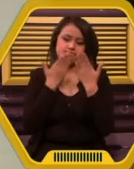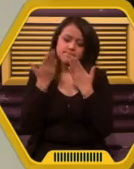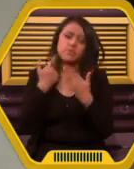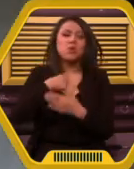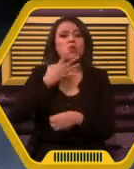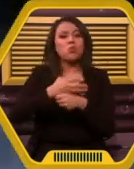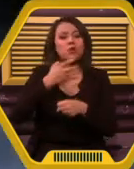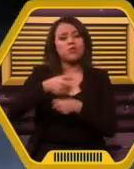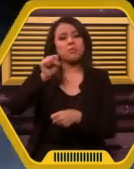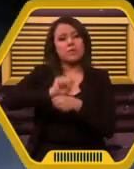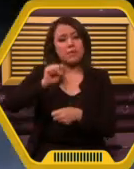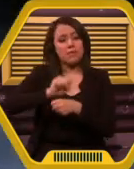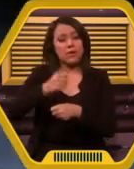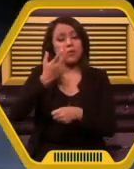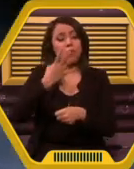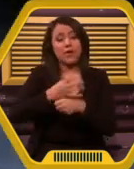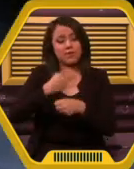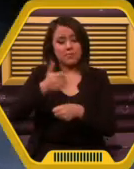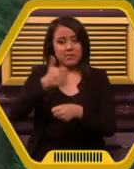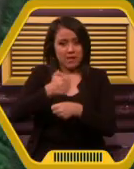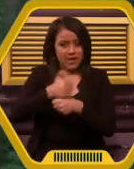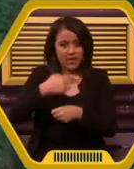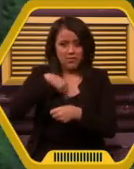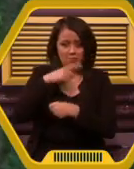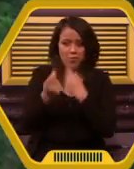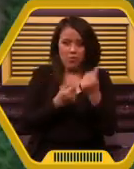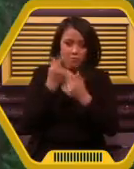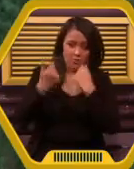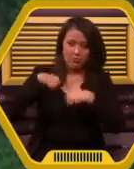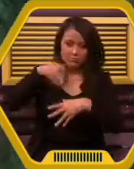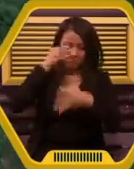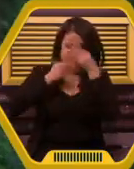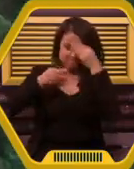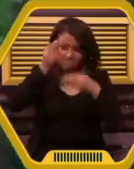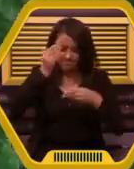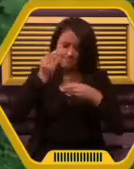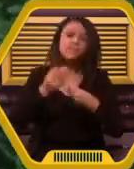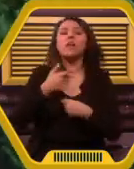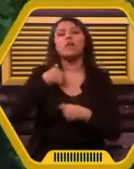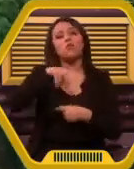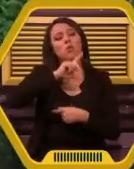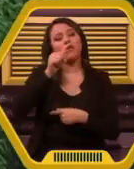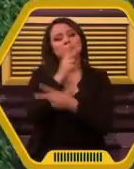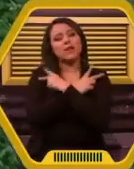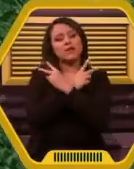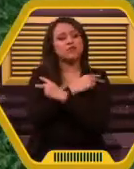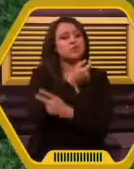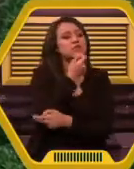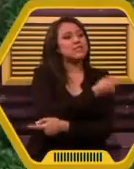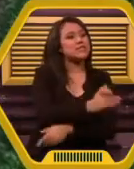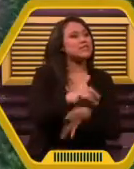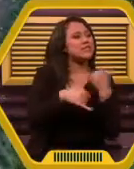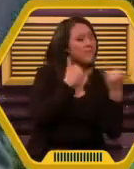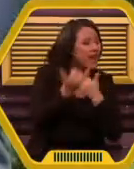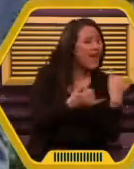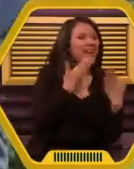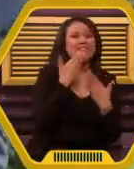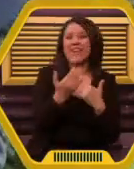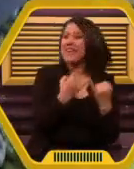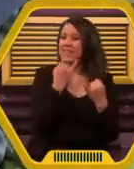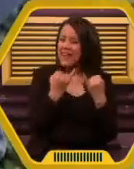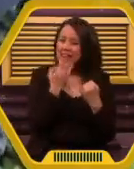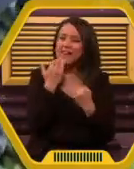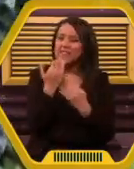primaria, así nos ganamos la vida. En las vacaciones, mientras otros niños juegan con sus